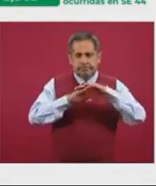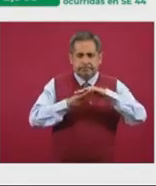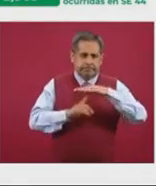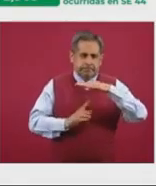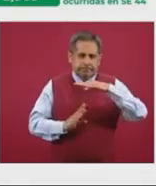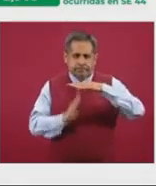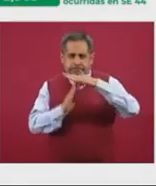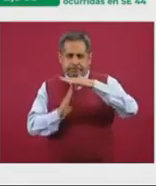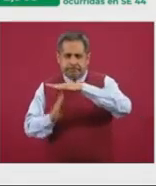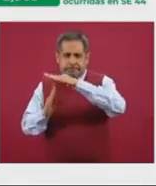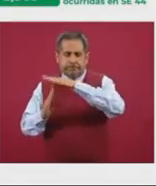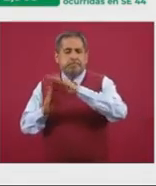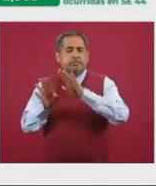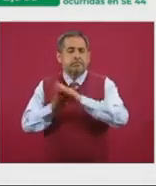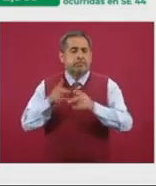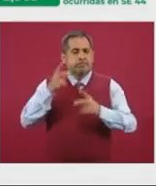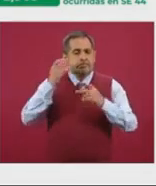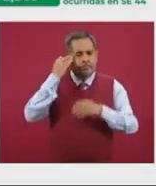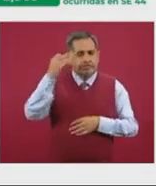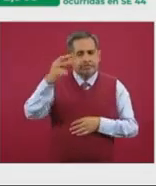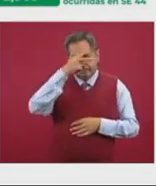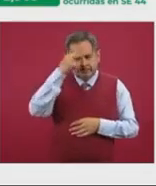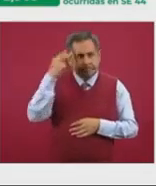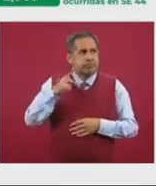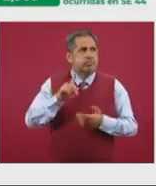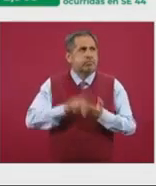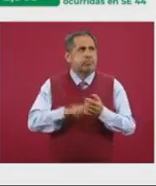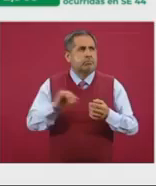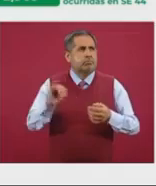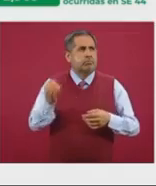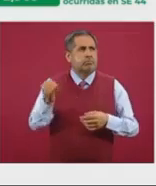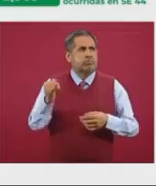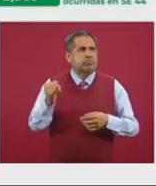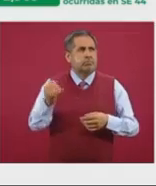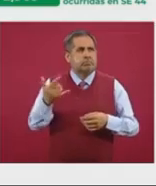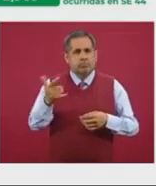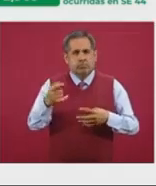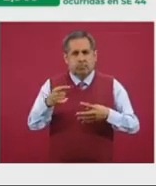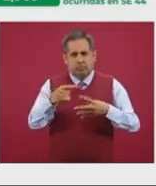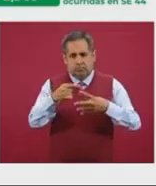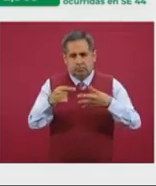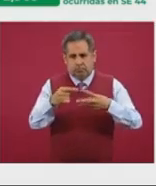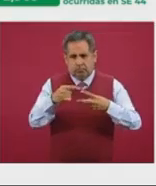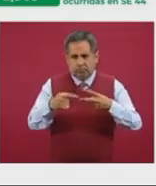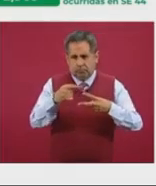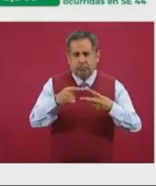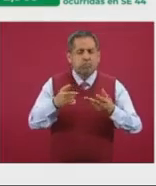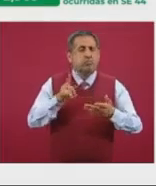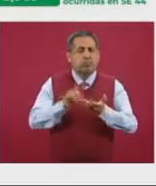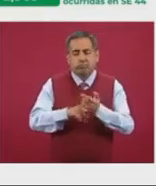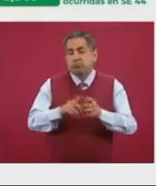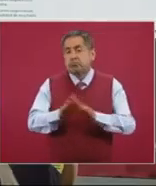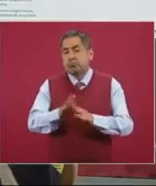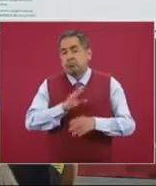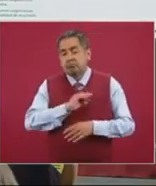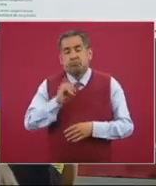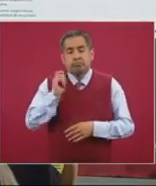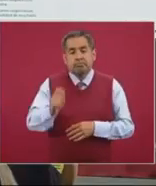durante el verano, específicamente junio y julio, llegamos a tener un poco